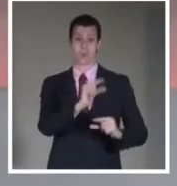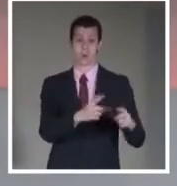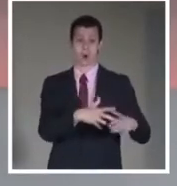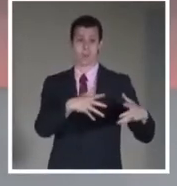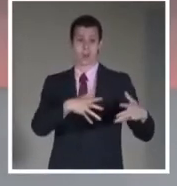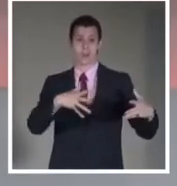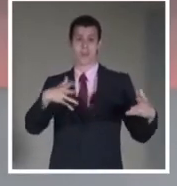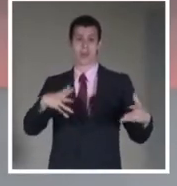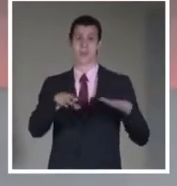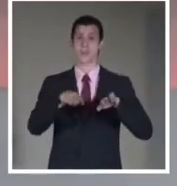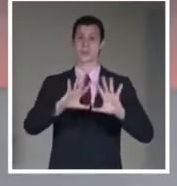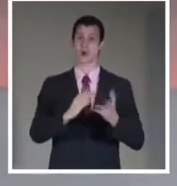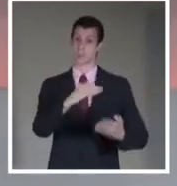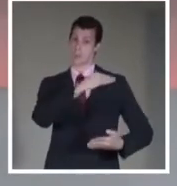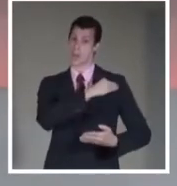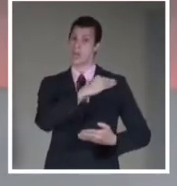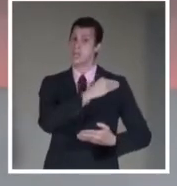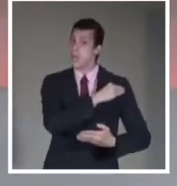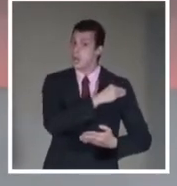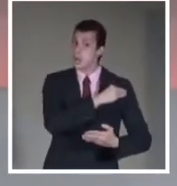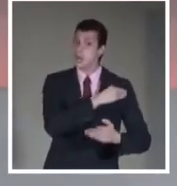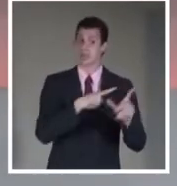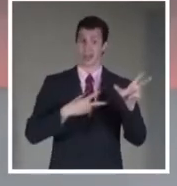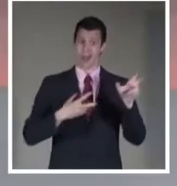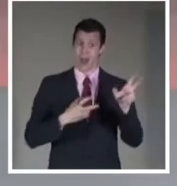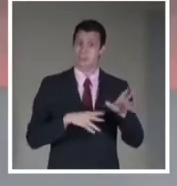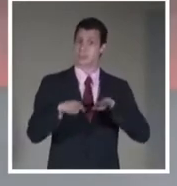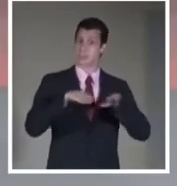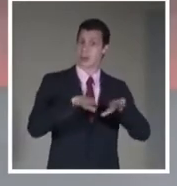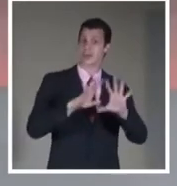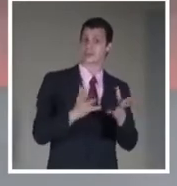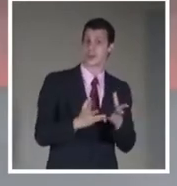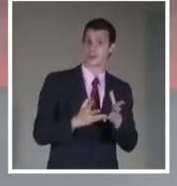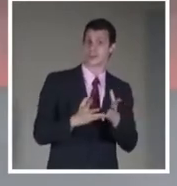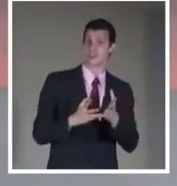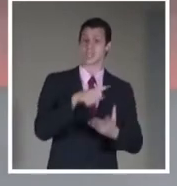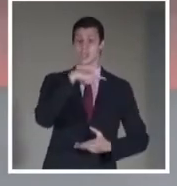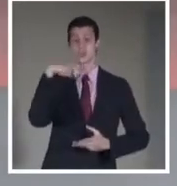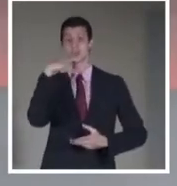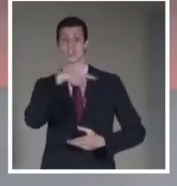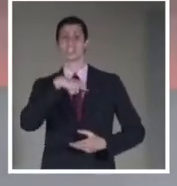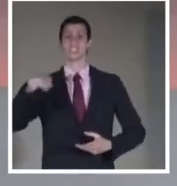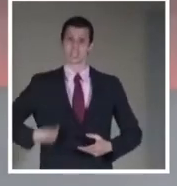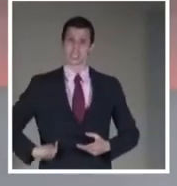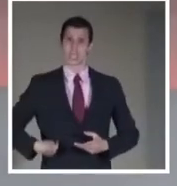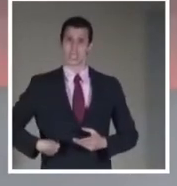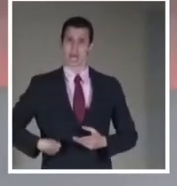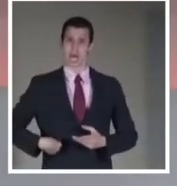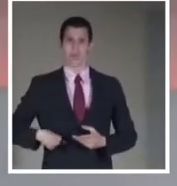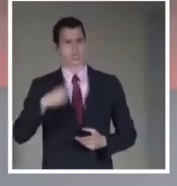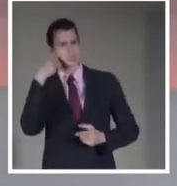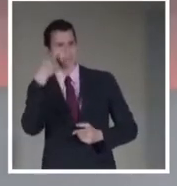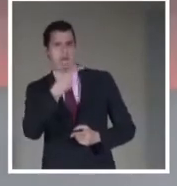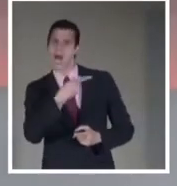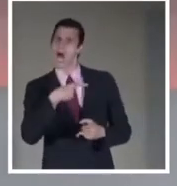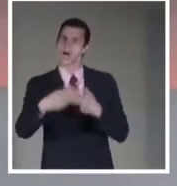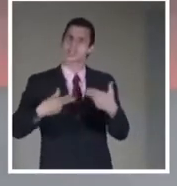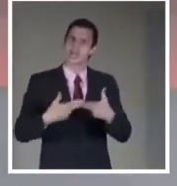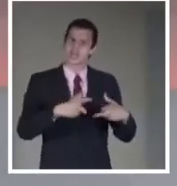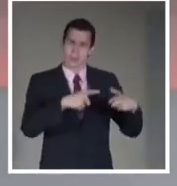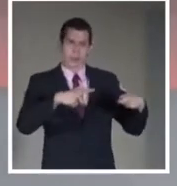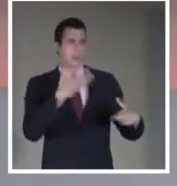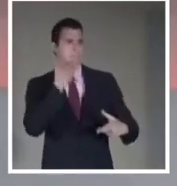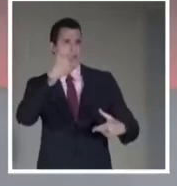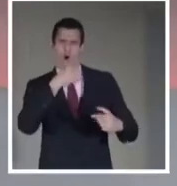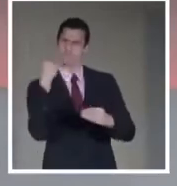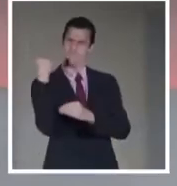que proliferen las armas espaciales que proliferen sistemas que no se conocen que